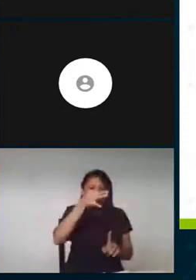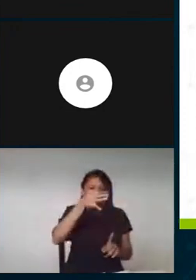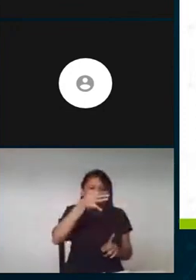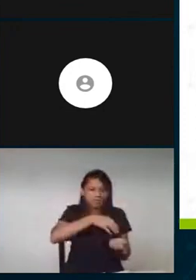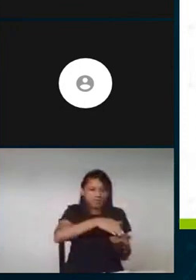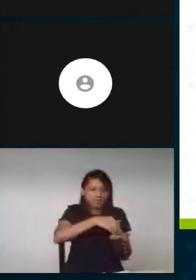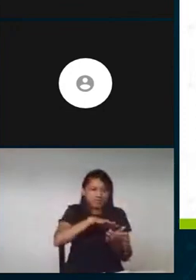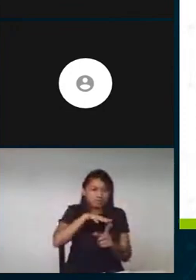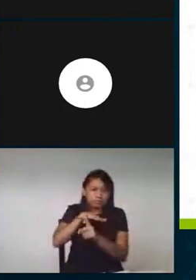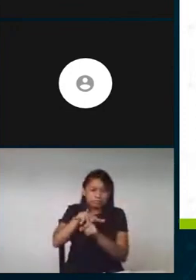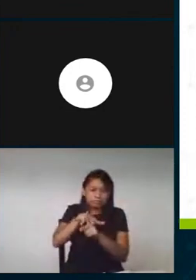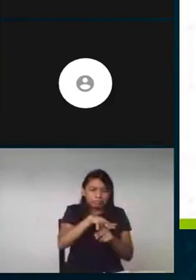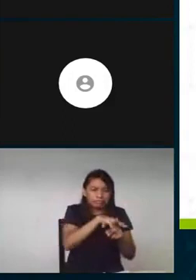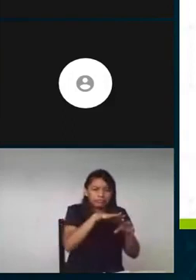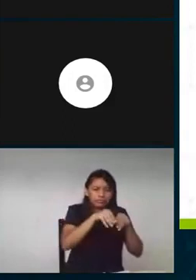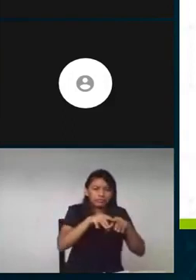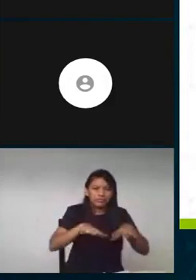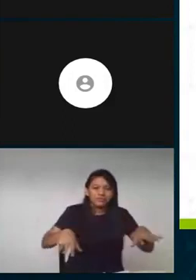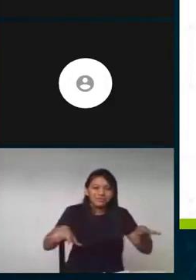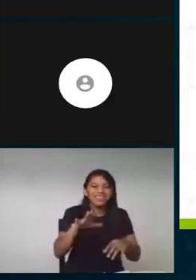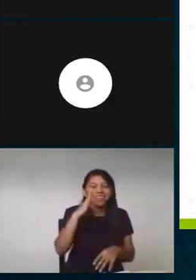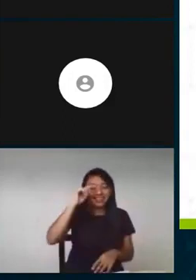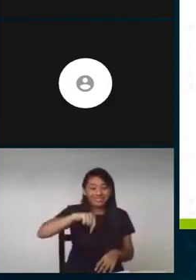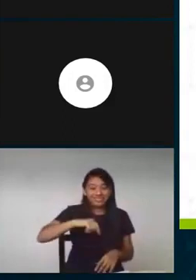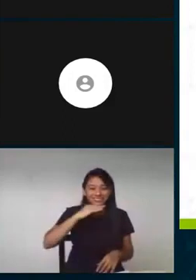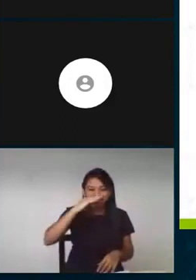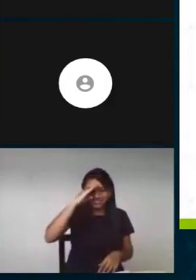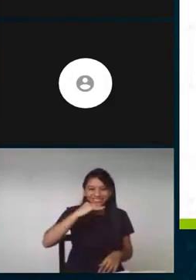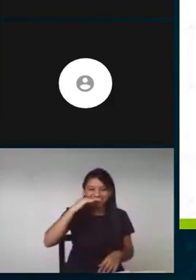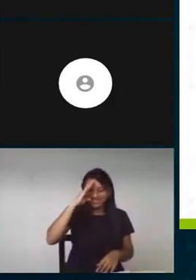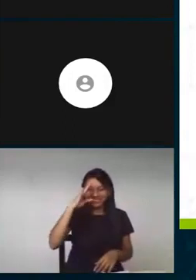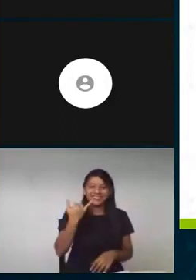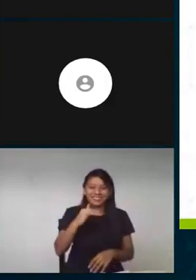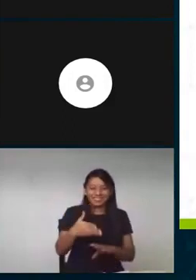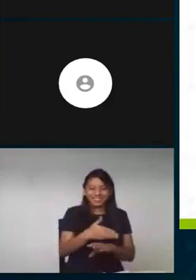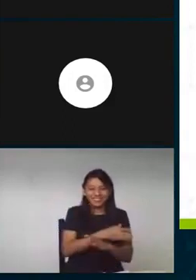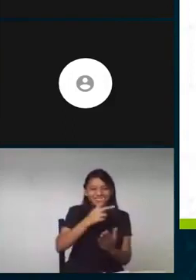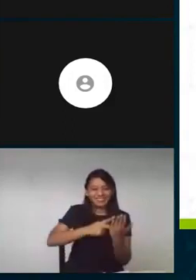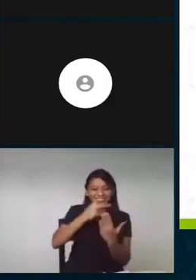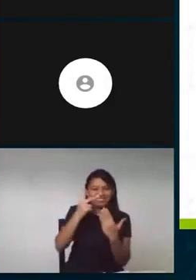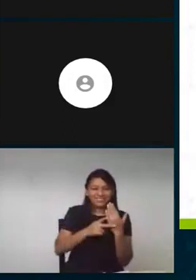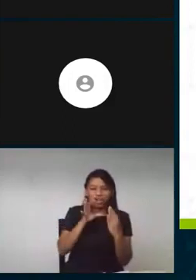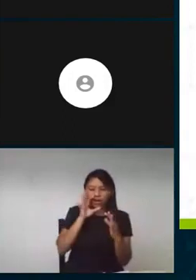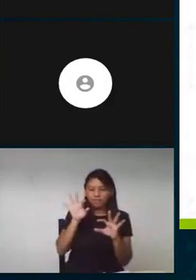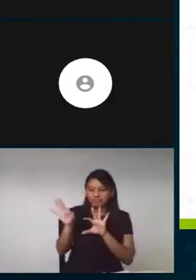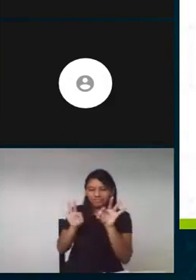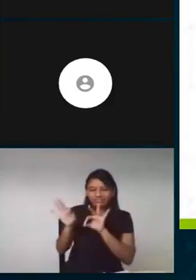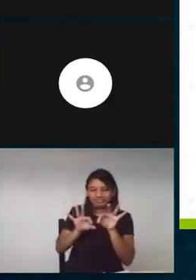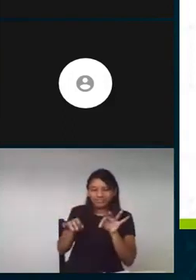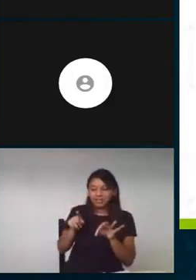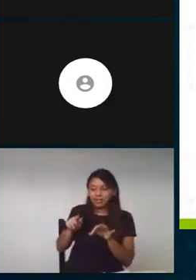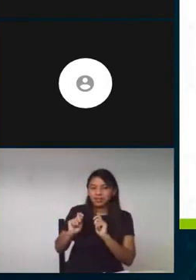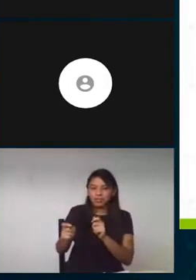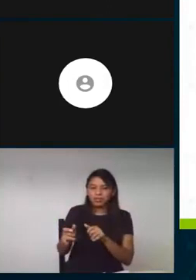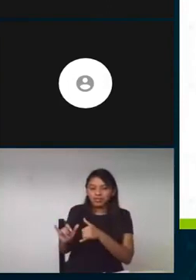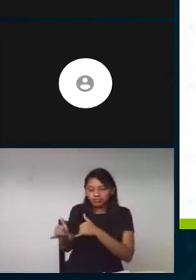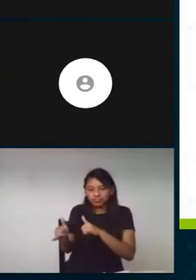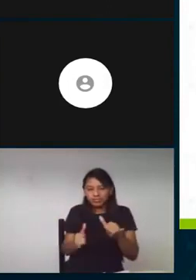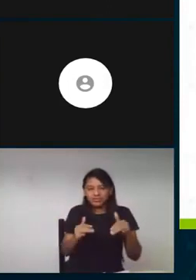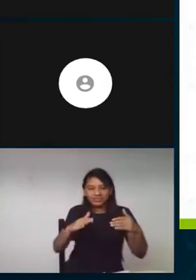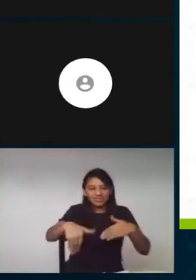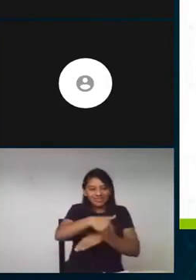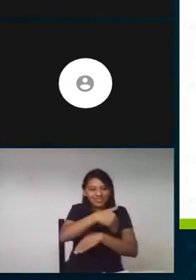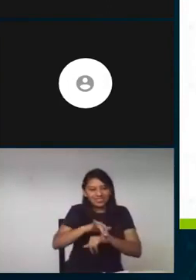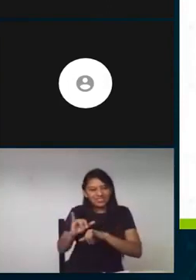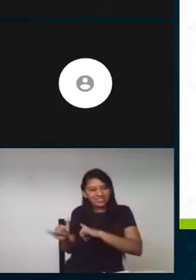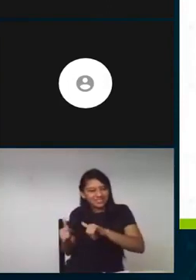un programa que son los escobitas que mantienen nuestras calles limpias, nuestros lugares limpios, ¿cierto? Pero ¿cómo le estamos haciendo desde nuestra casa? ¿Cómo